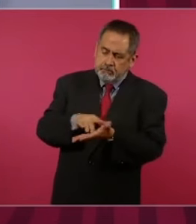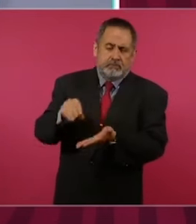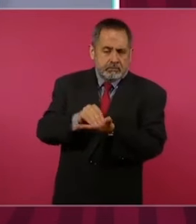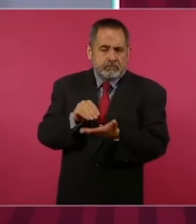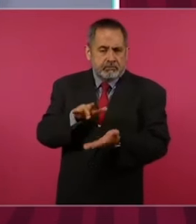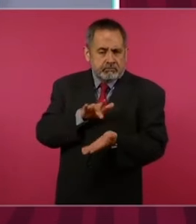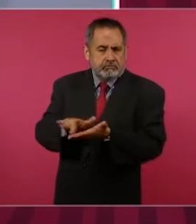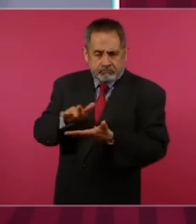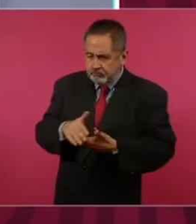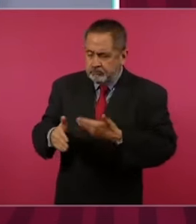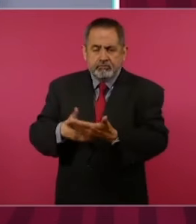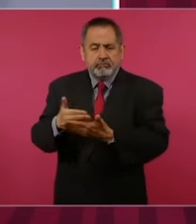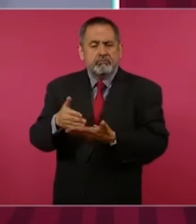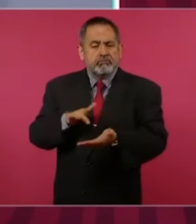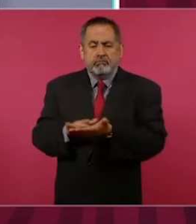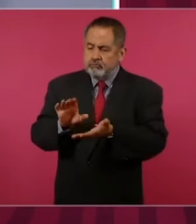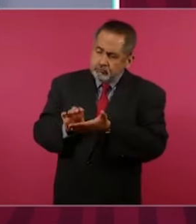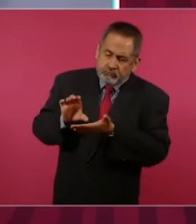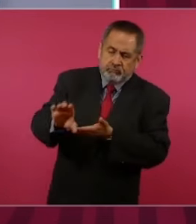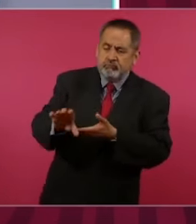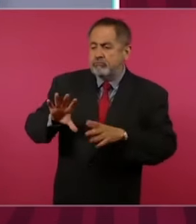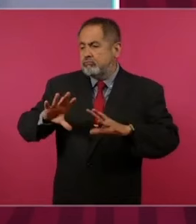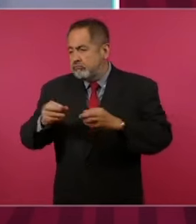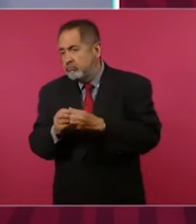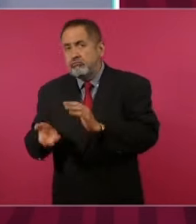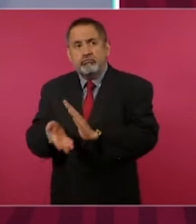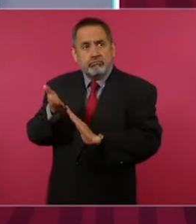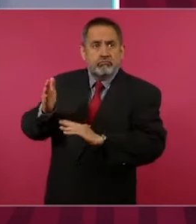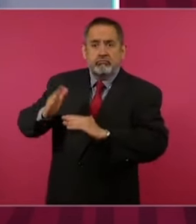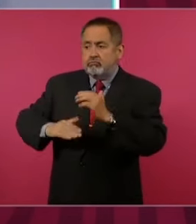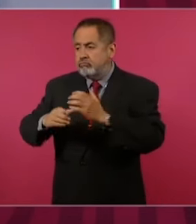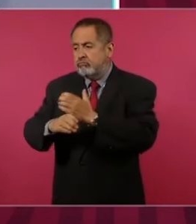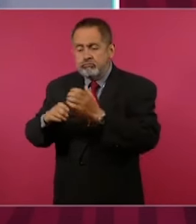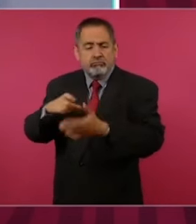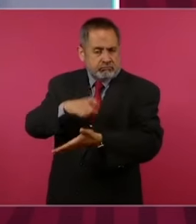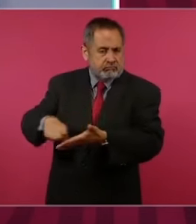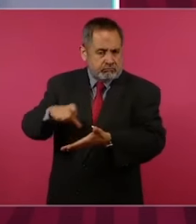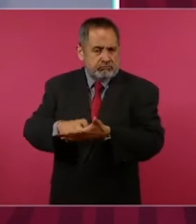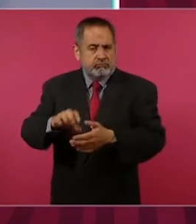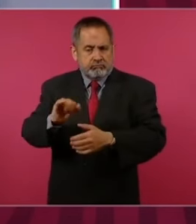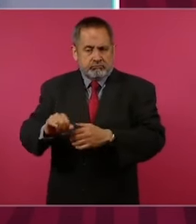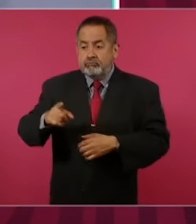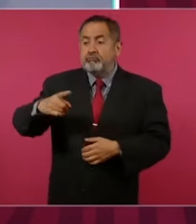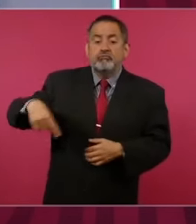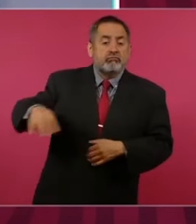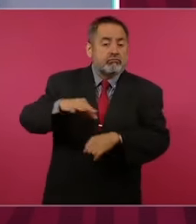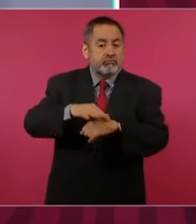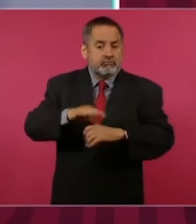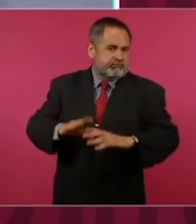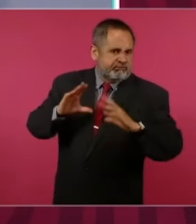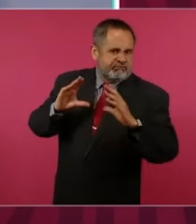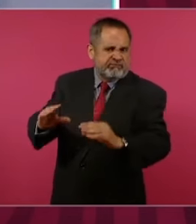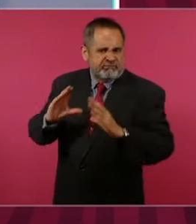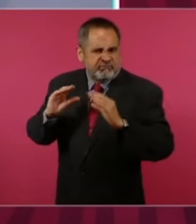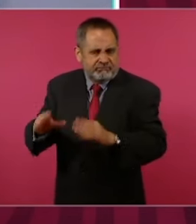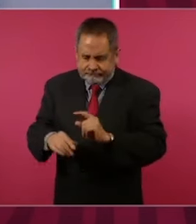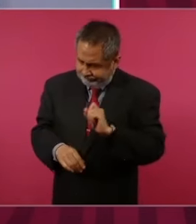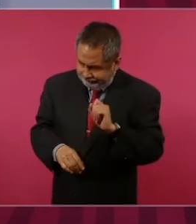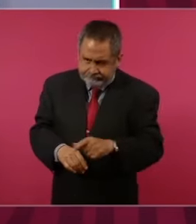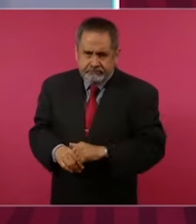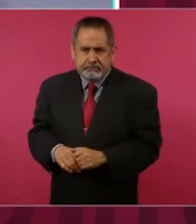este programa, invirtiendo en infraestructura y equipamiento, en la capacitación de personal de la salud. Y no